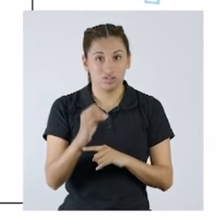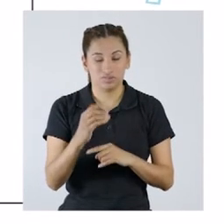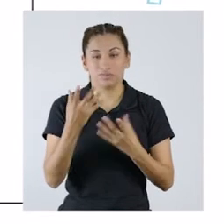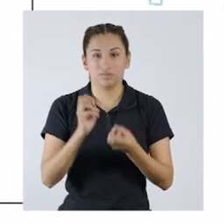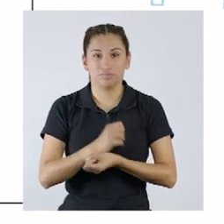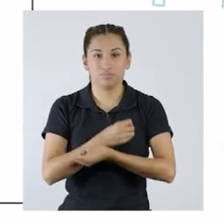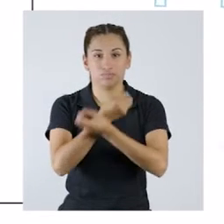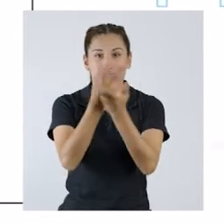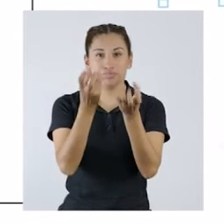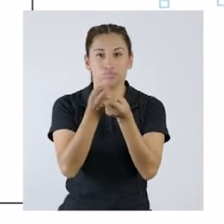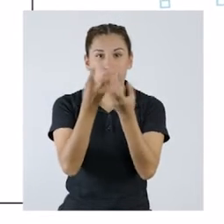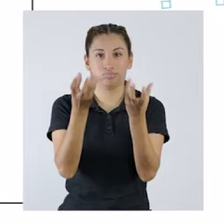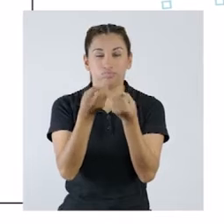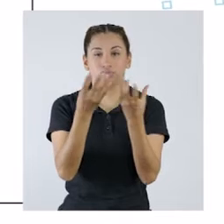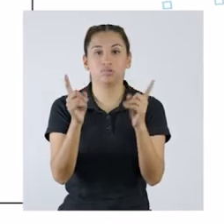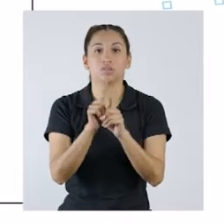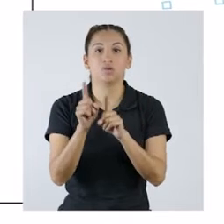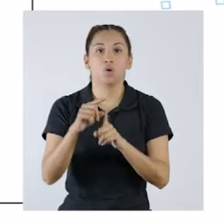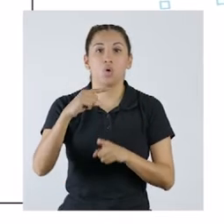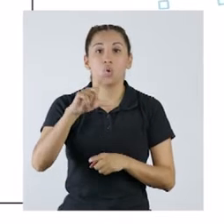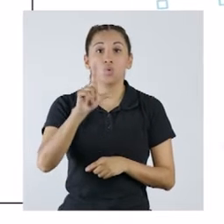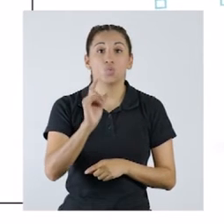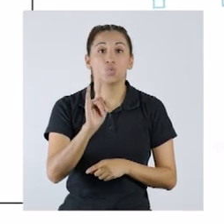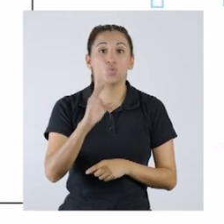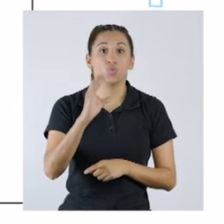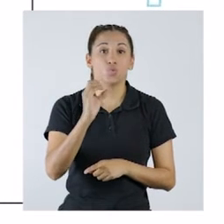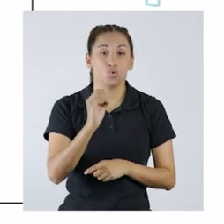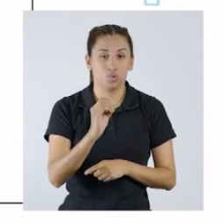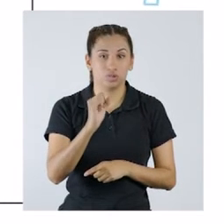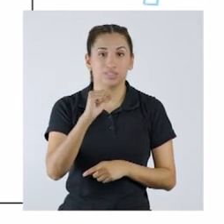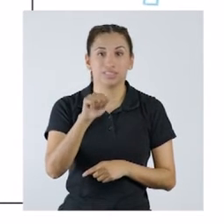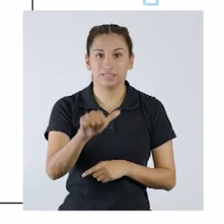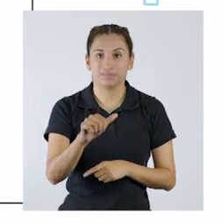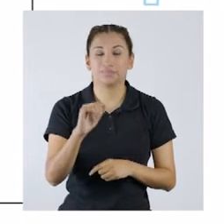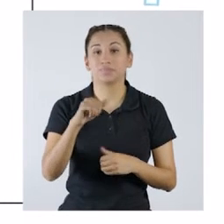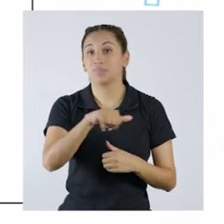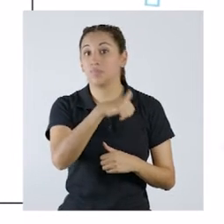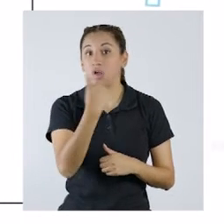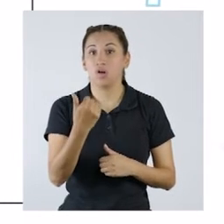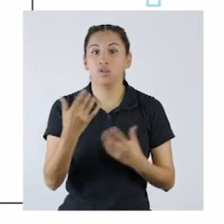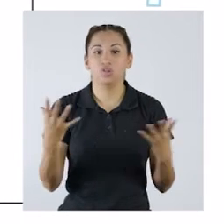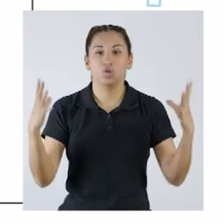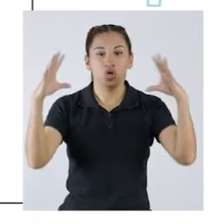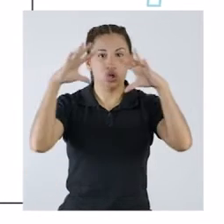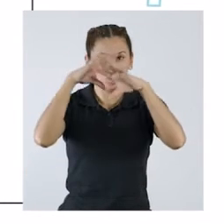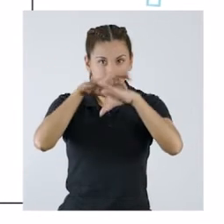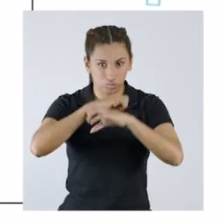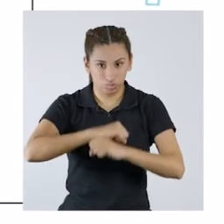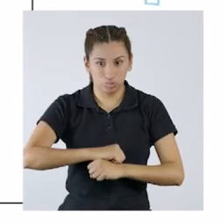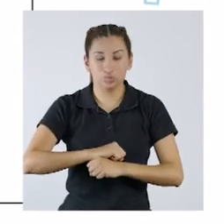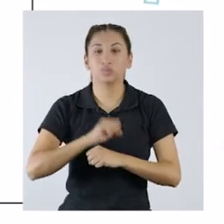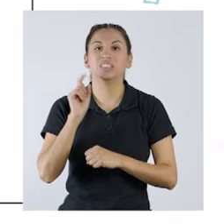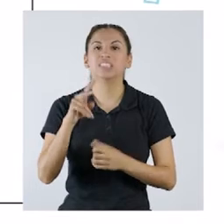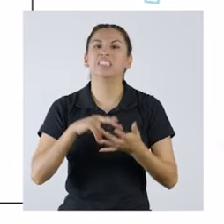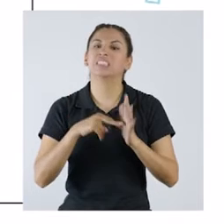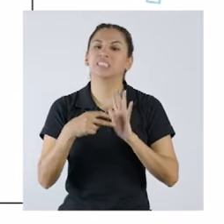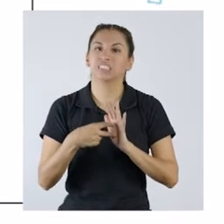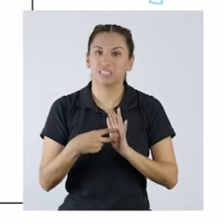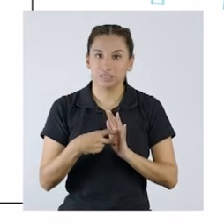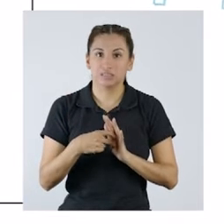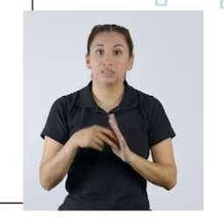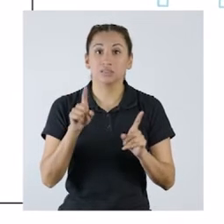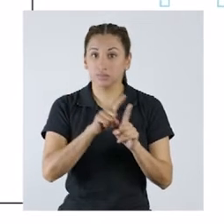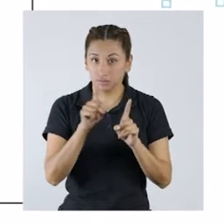carbono en compuestos orgánicos, como la glucosa. Y ahora viene la fase oscura. ¿Eso